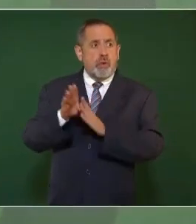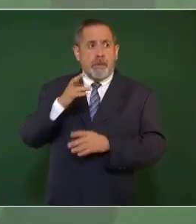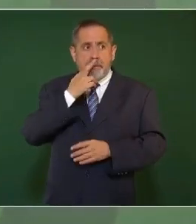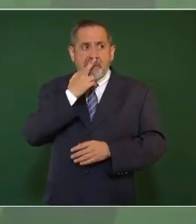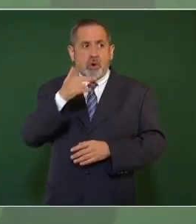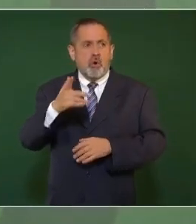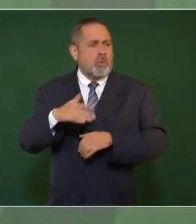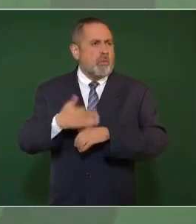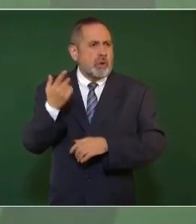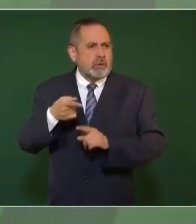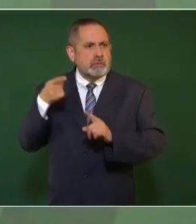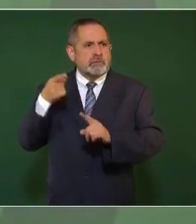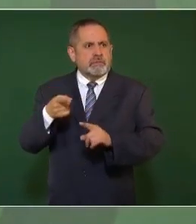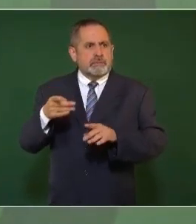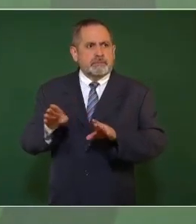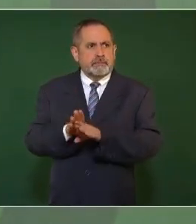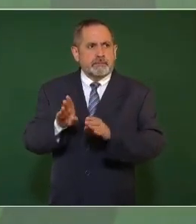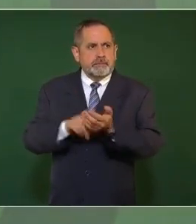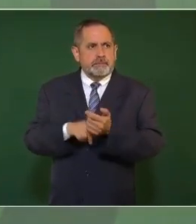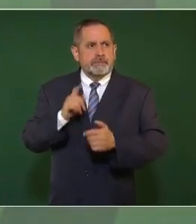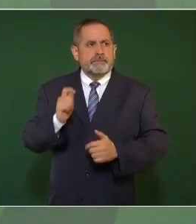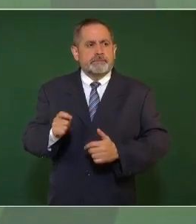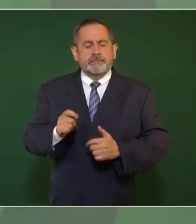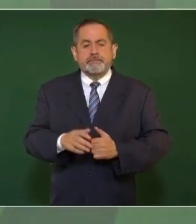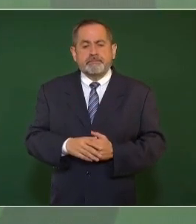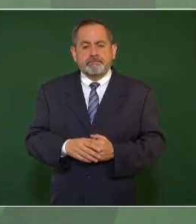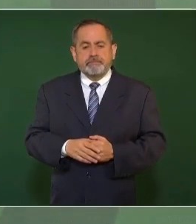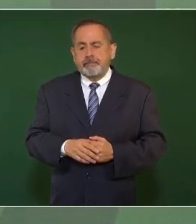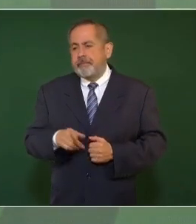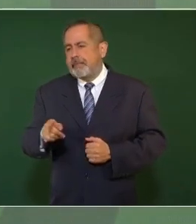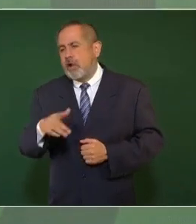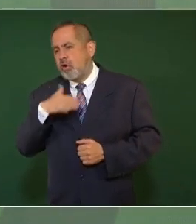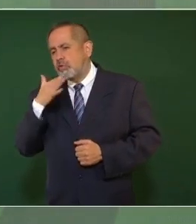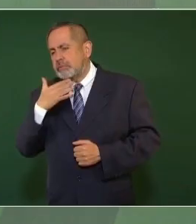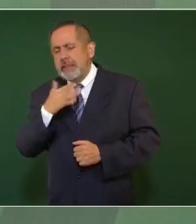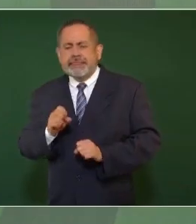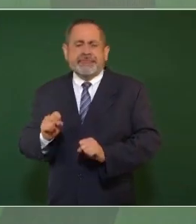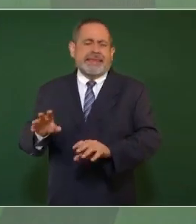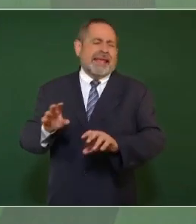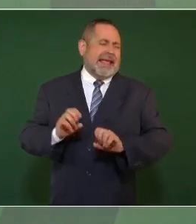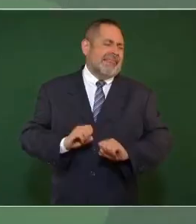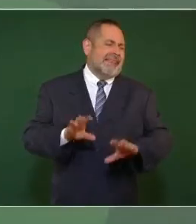depende mucho en no permitir la corrupción.